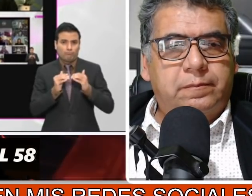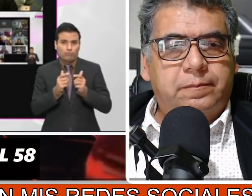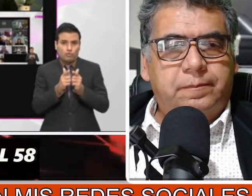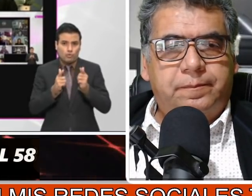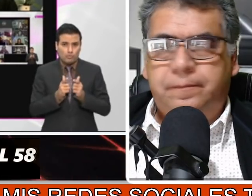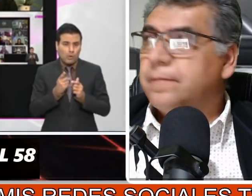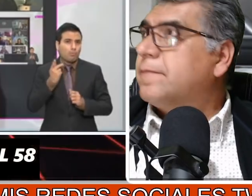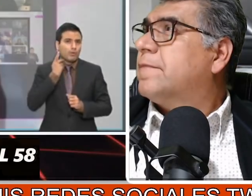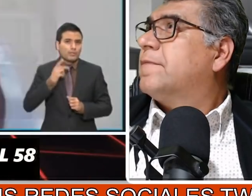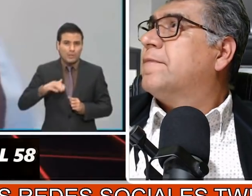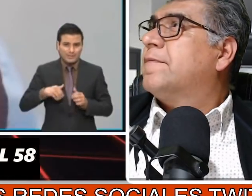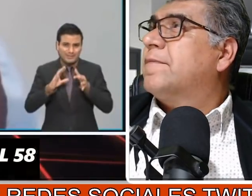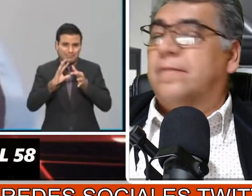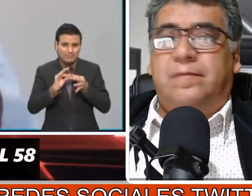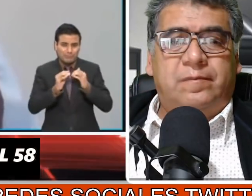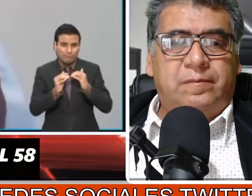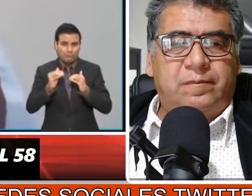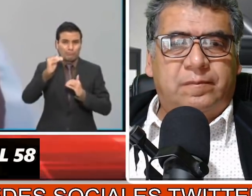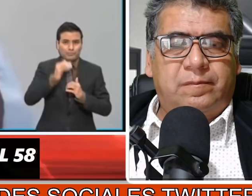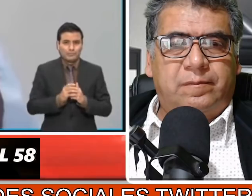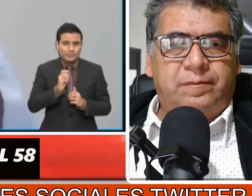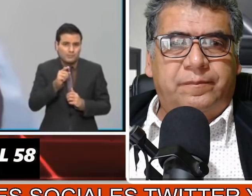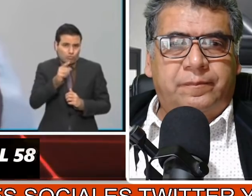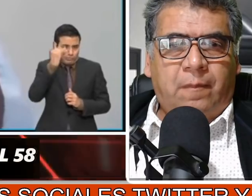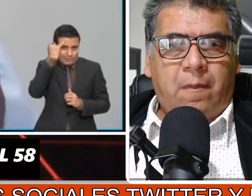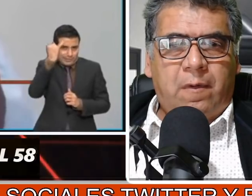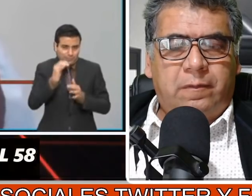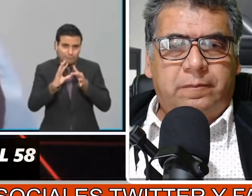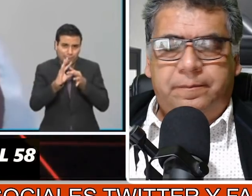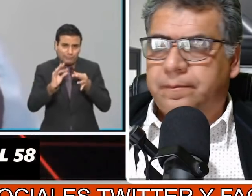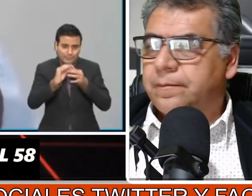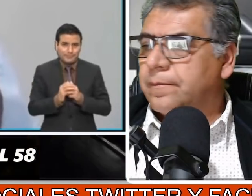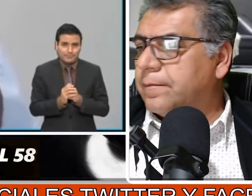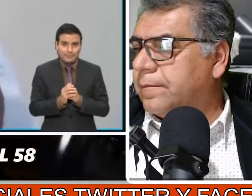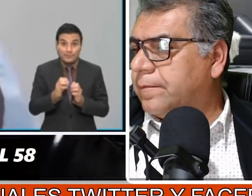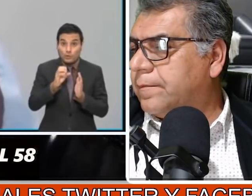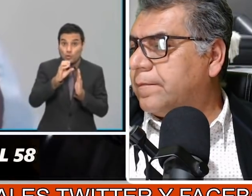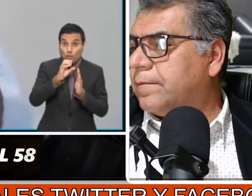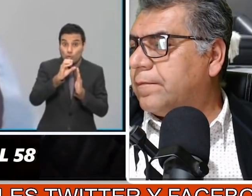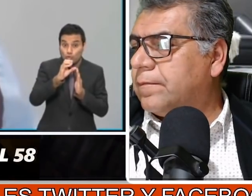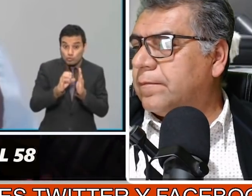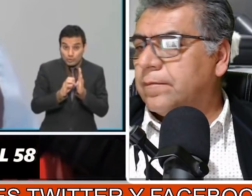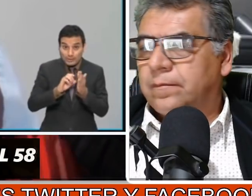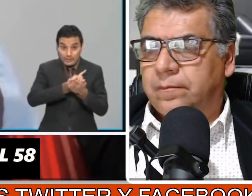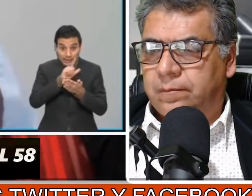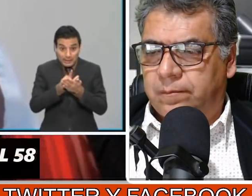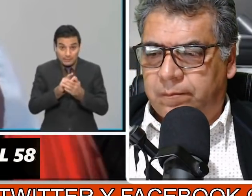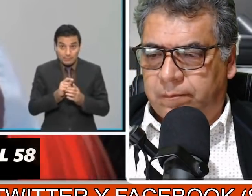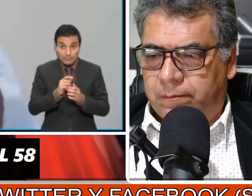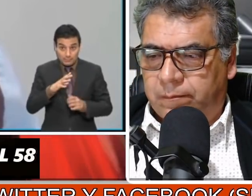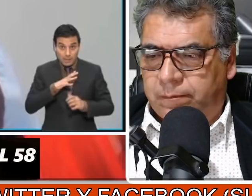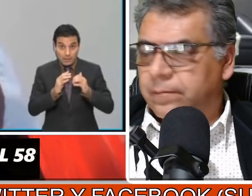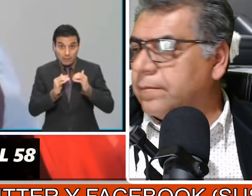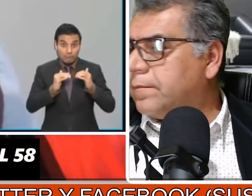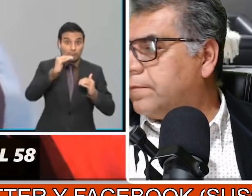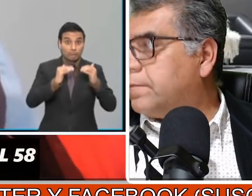y así lo dijo hace un momento, nos refleja su ideología. En un Estado constitucional de derecho, nadie está por encima de